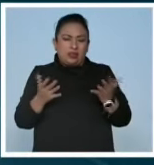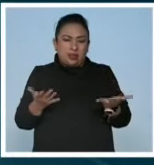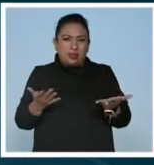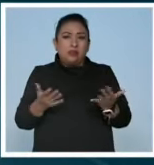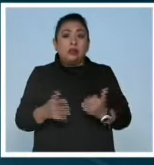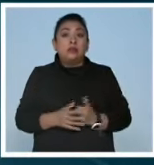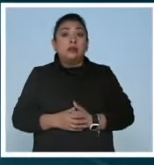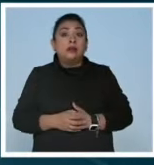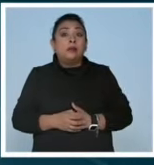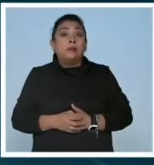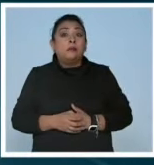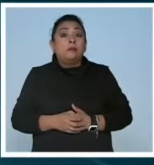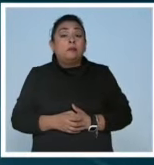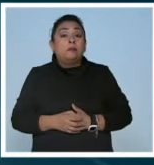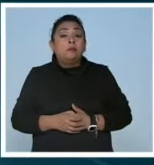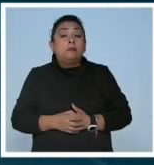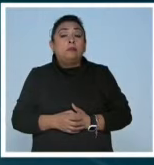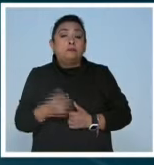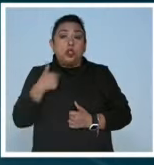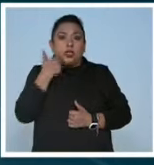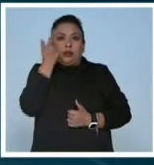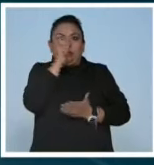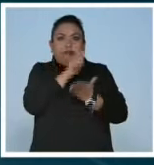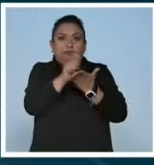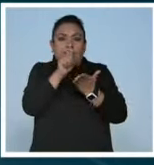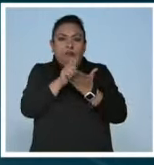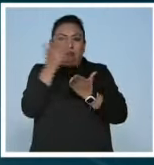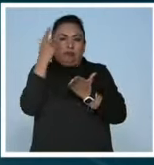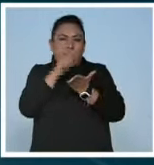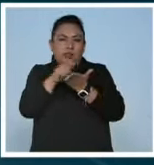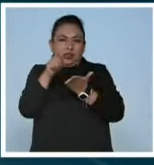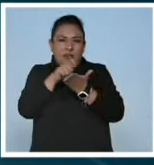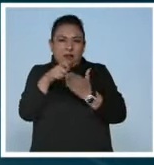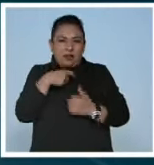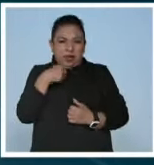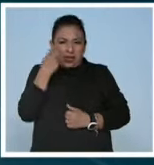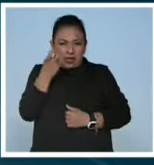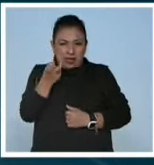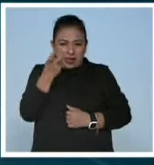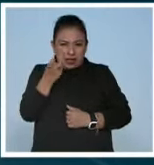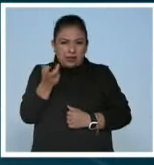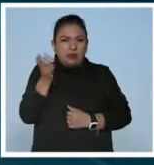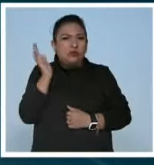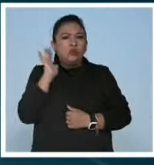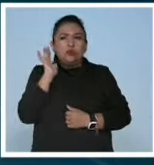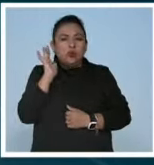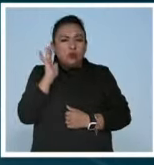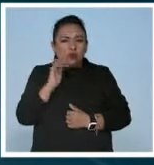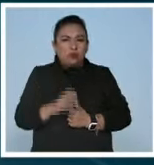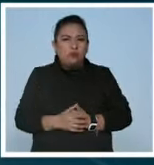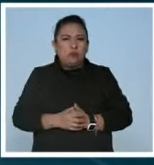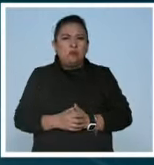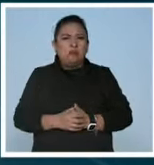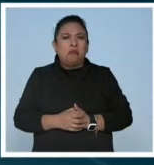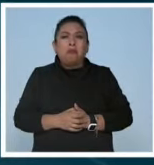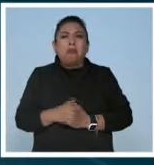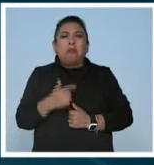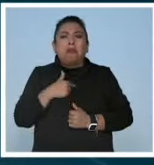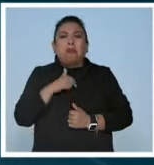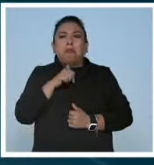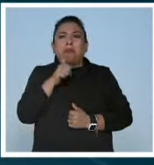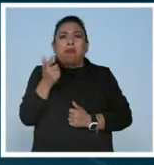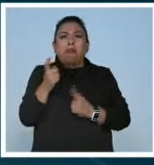las que me iban a incitar a escribir. Cuando yo escribía ese tipo de cosas, pues no me las rechazaban. Ya